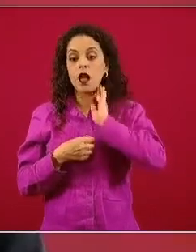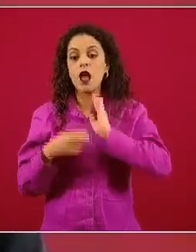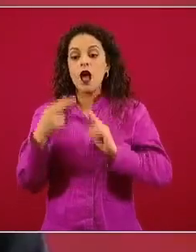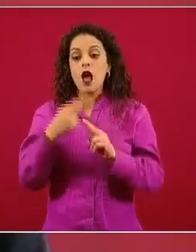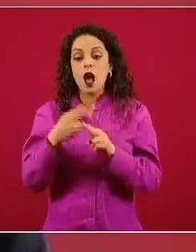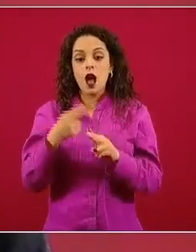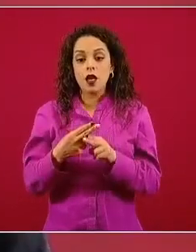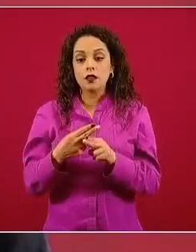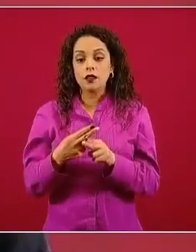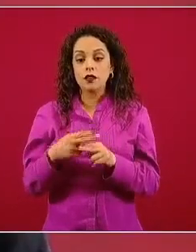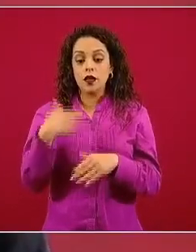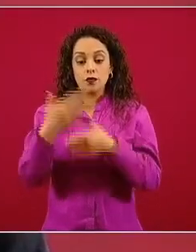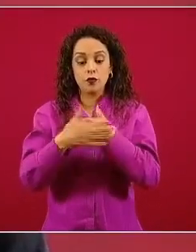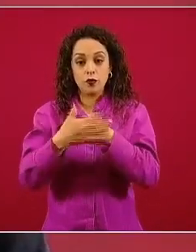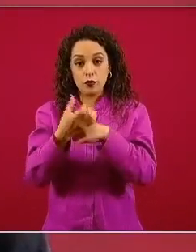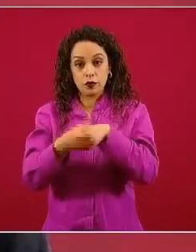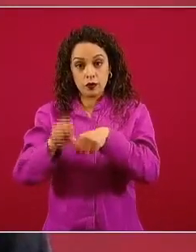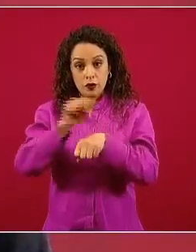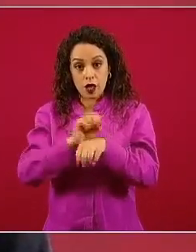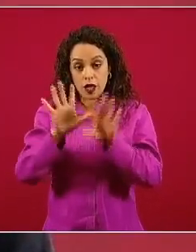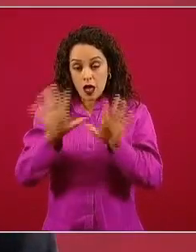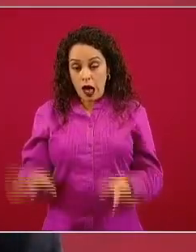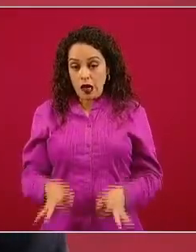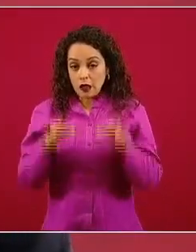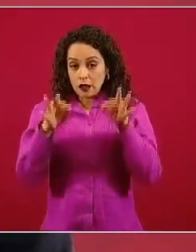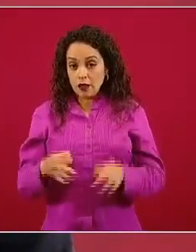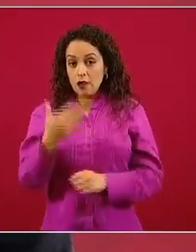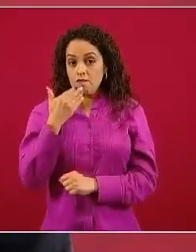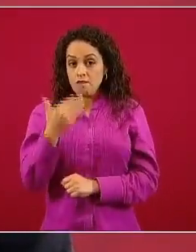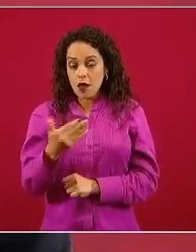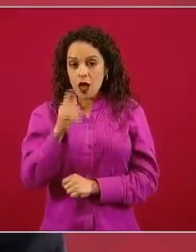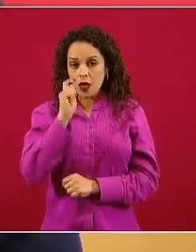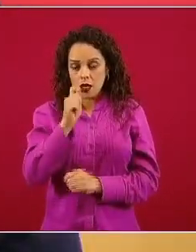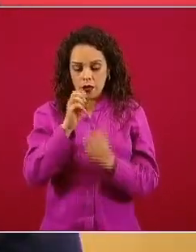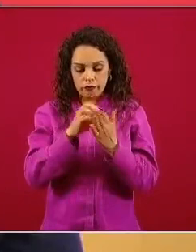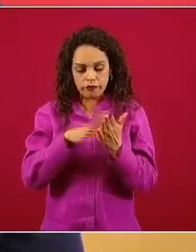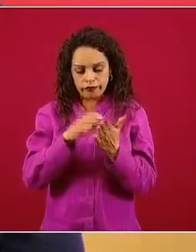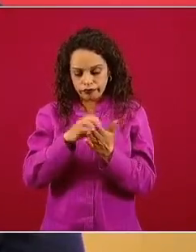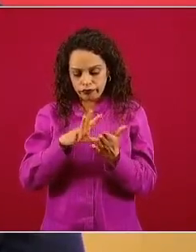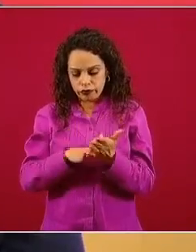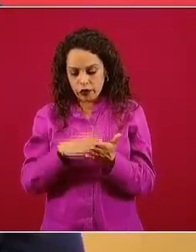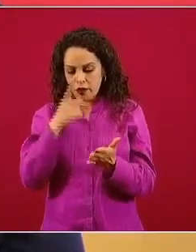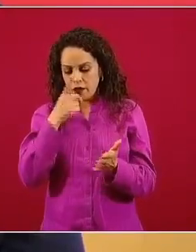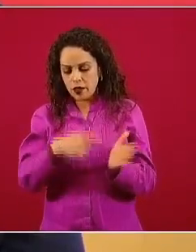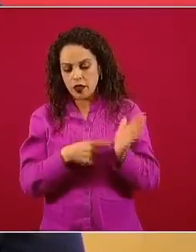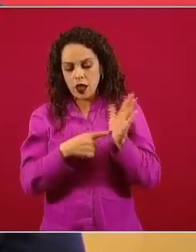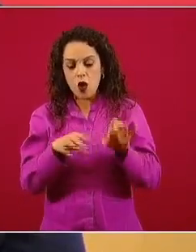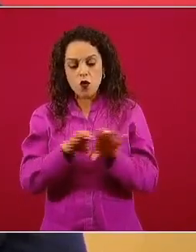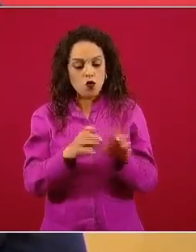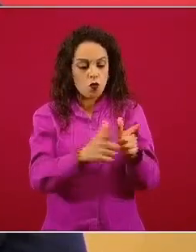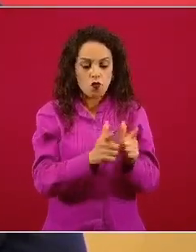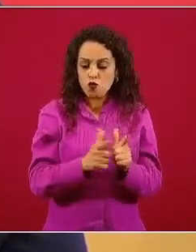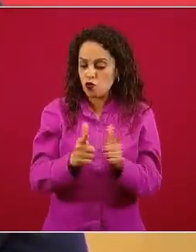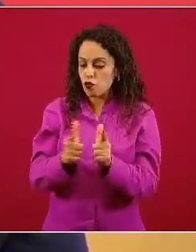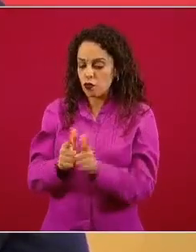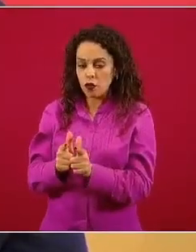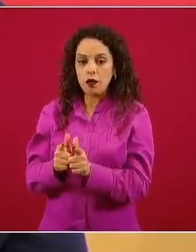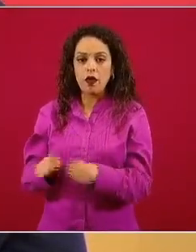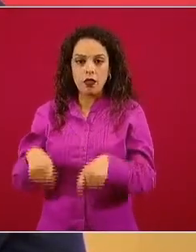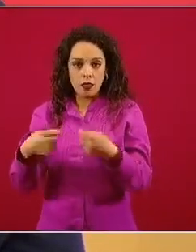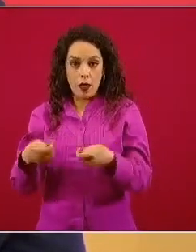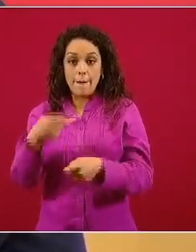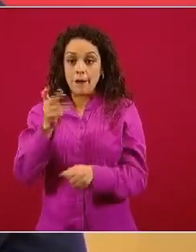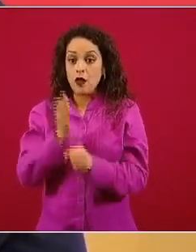se presente ya de fondo y bien definida la logística, en este momento todavía no es bueno generar ninguna